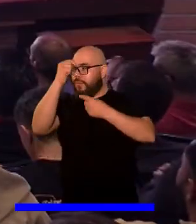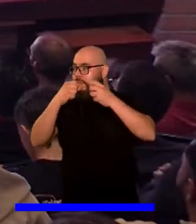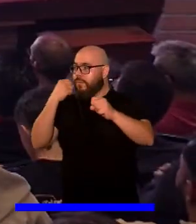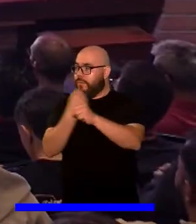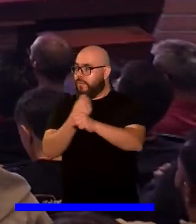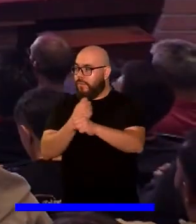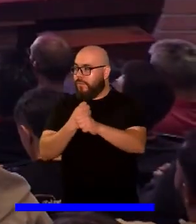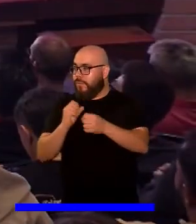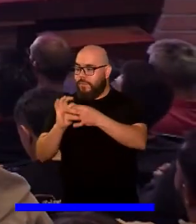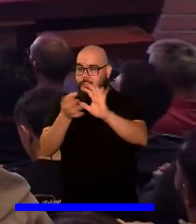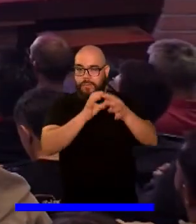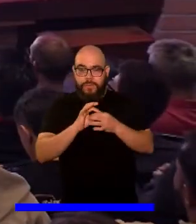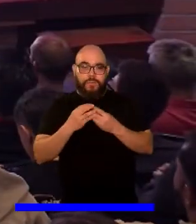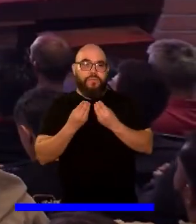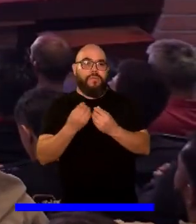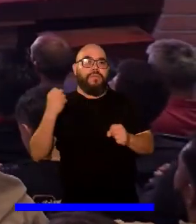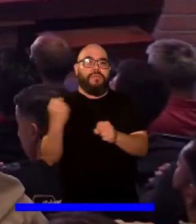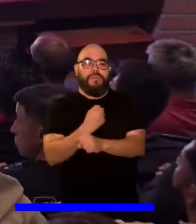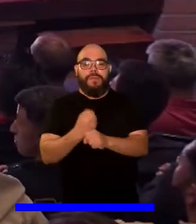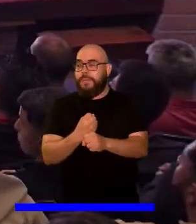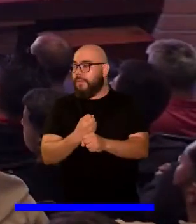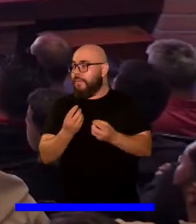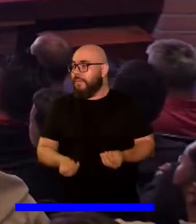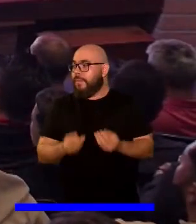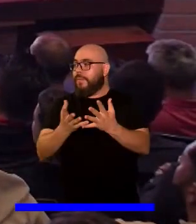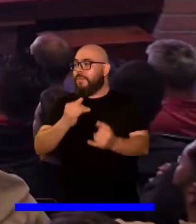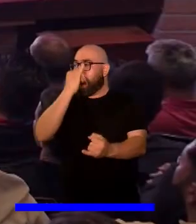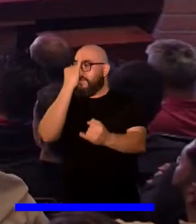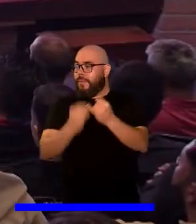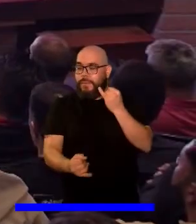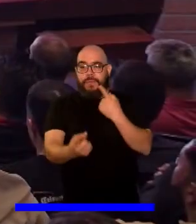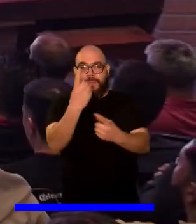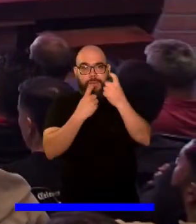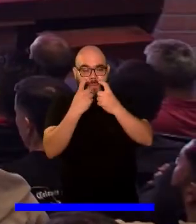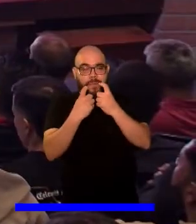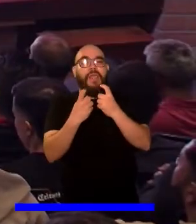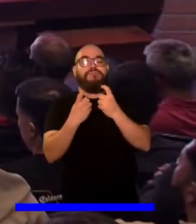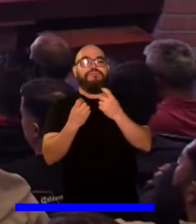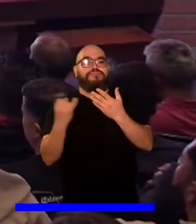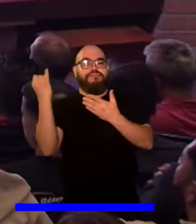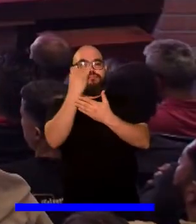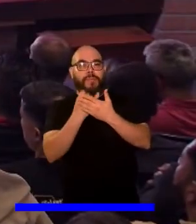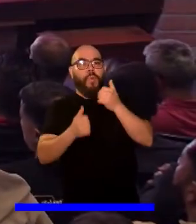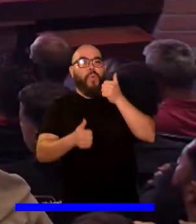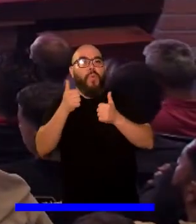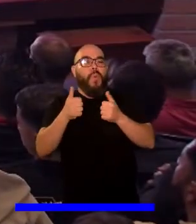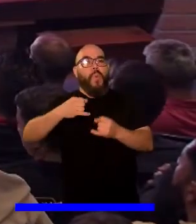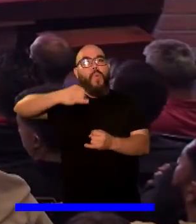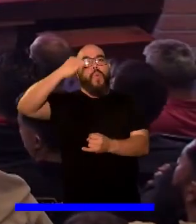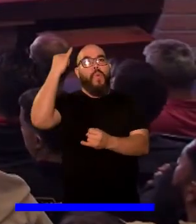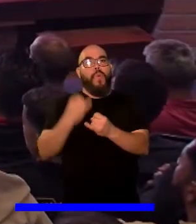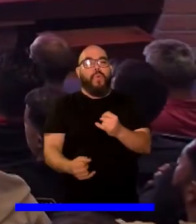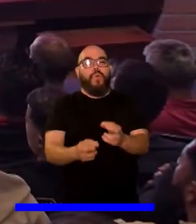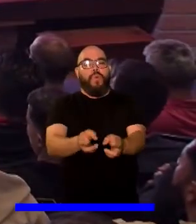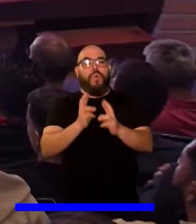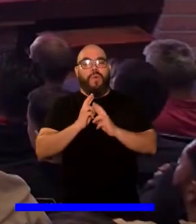trabajo. Pero con eso yo quiero terminar un poco de esa ilustración de cuál es el último punto de lo que estamos